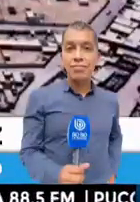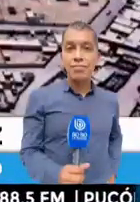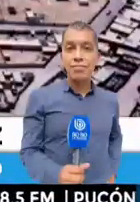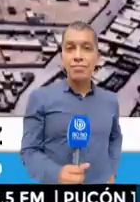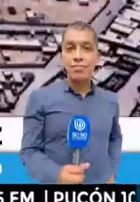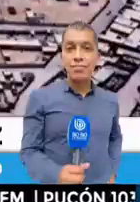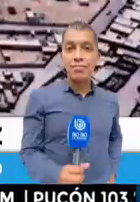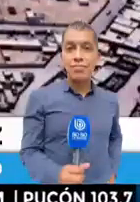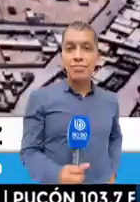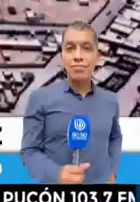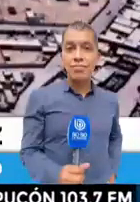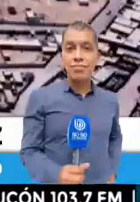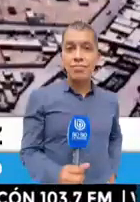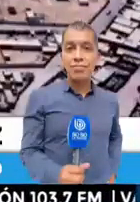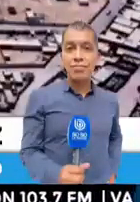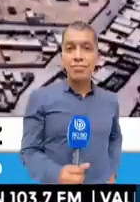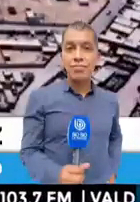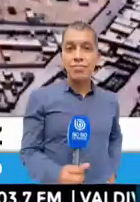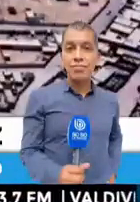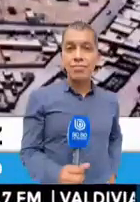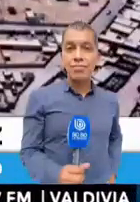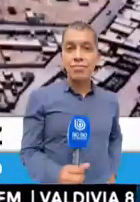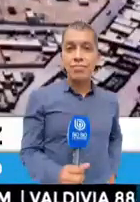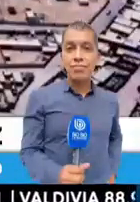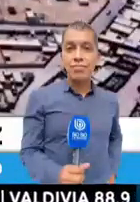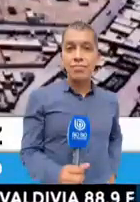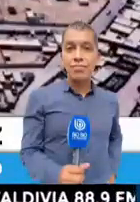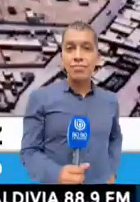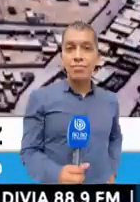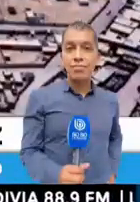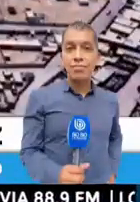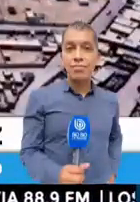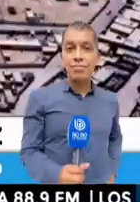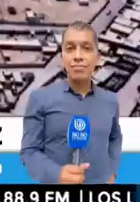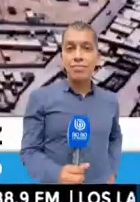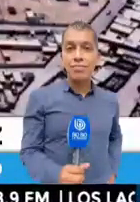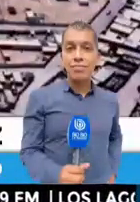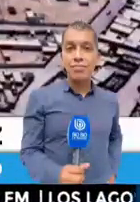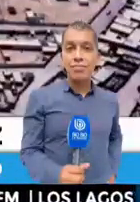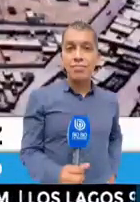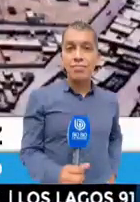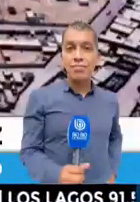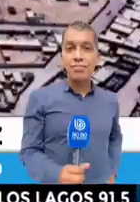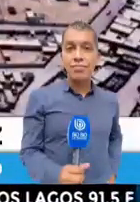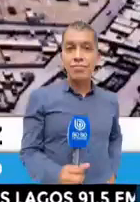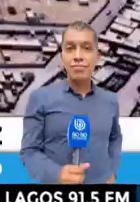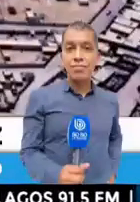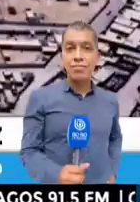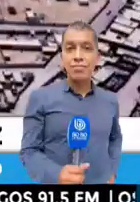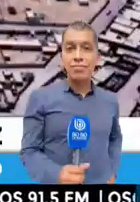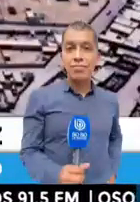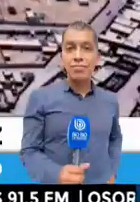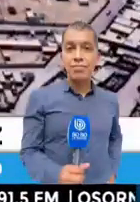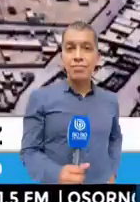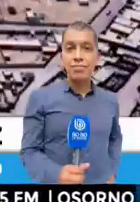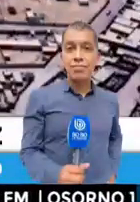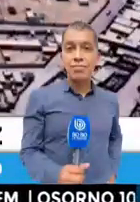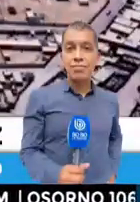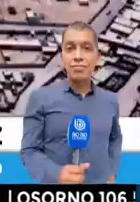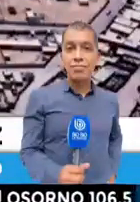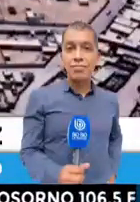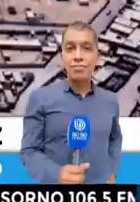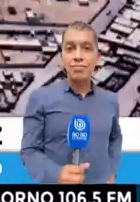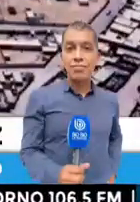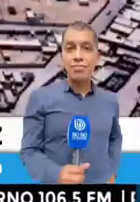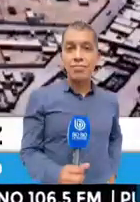ellos se fue encontrado amarrado en medio del desierto hace algunos meses, 13 cadáveres que no han sido reclamados. Indica la fiscal que es preocupante